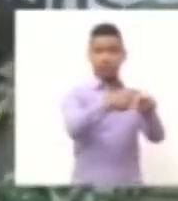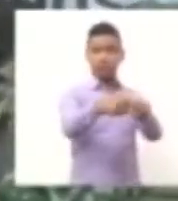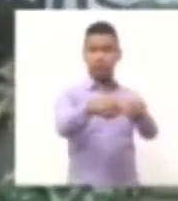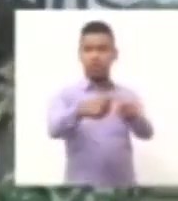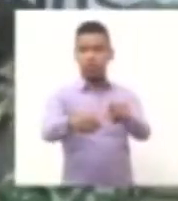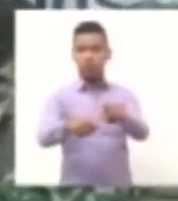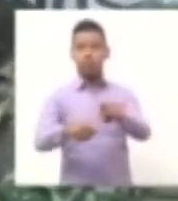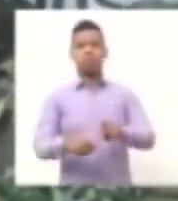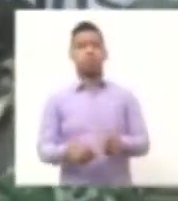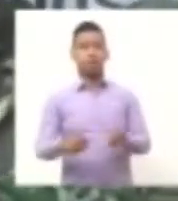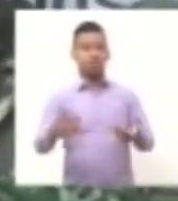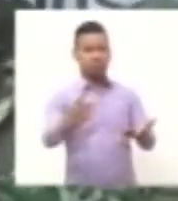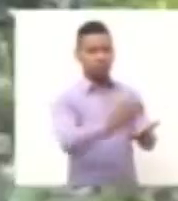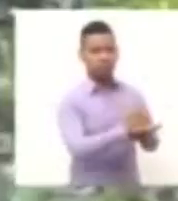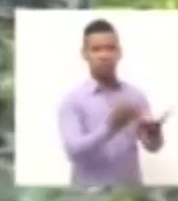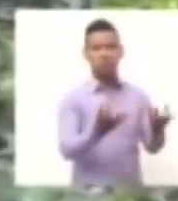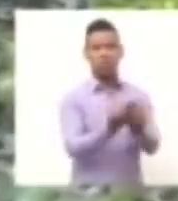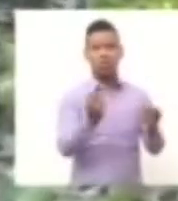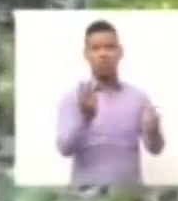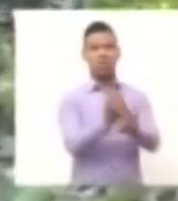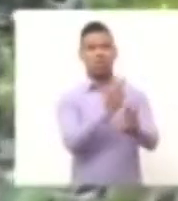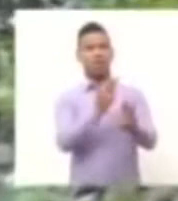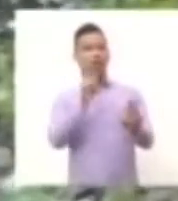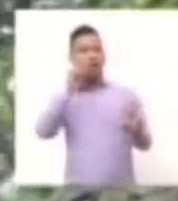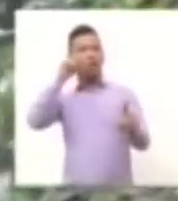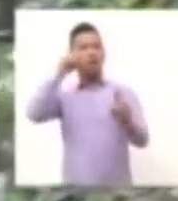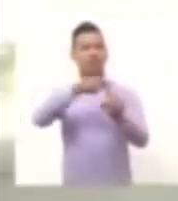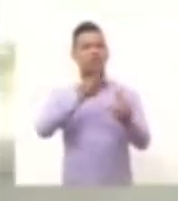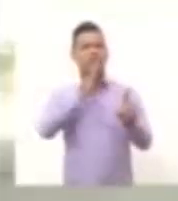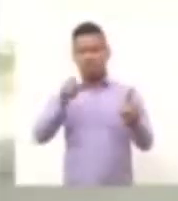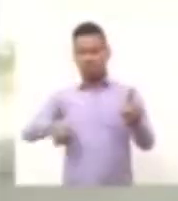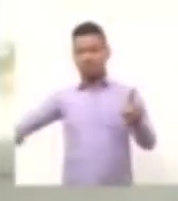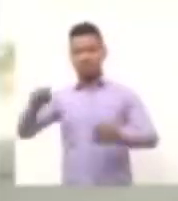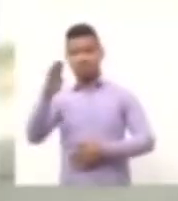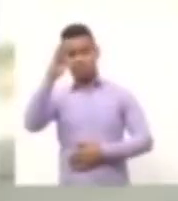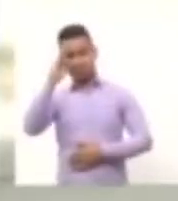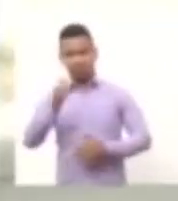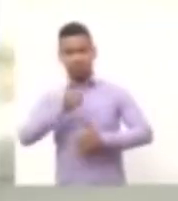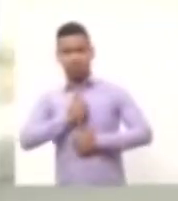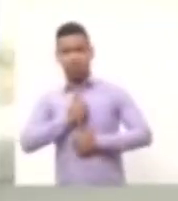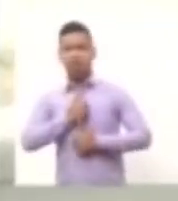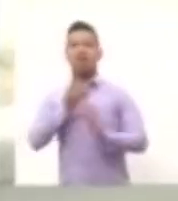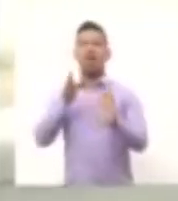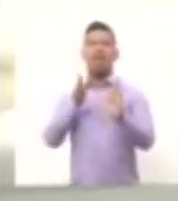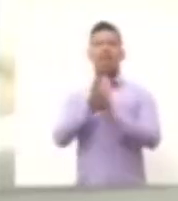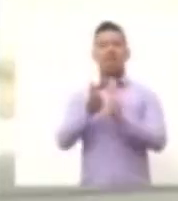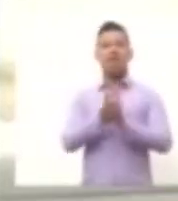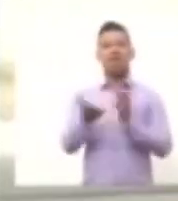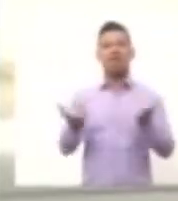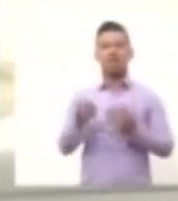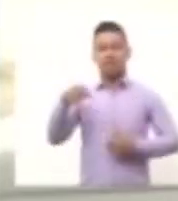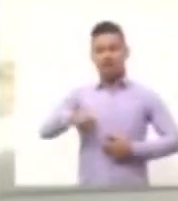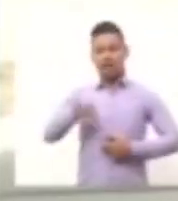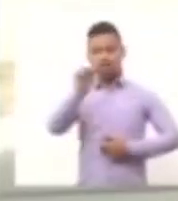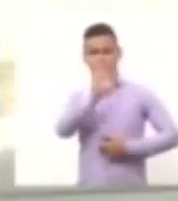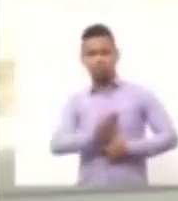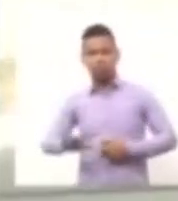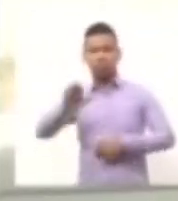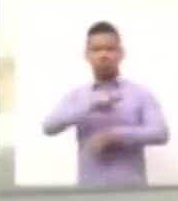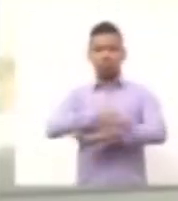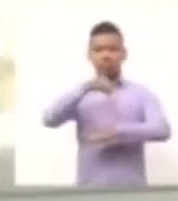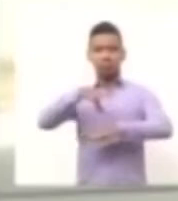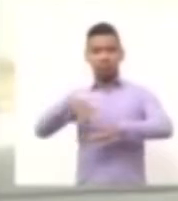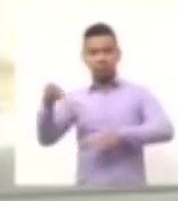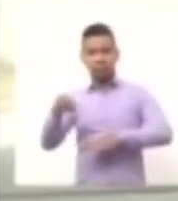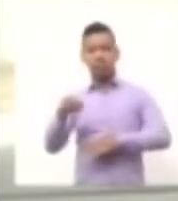grupos delincuenciales en esta región, objetivo principal de los militares. Y esta es toda la información del departamento del Magdalena y su